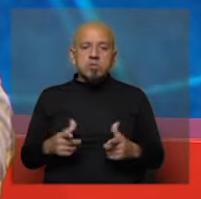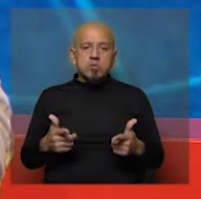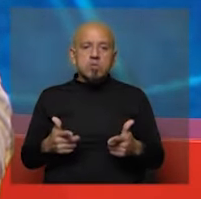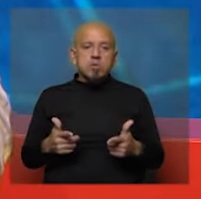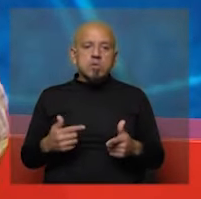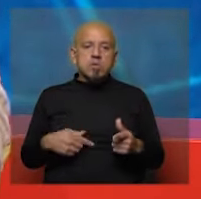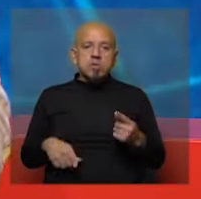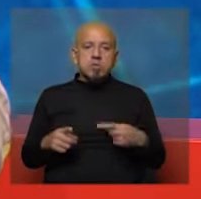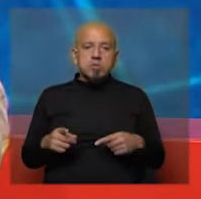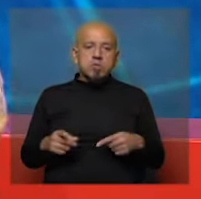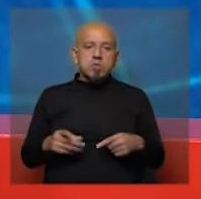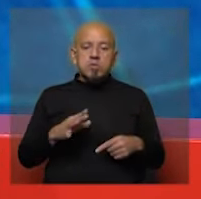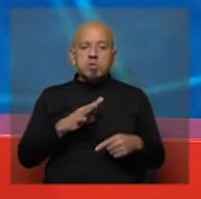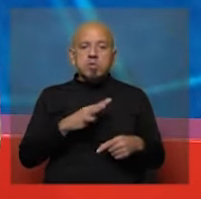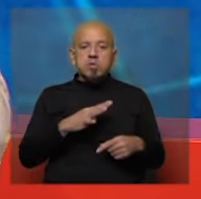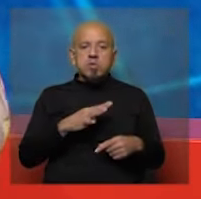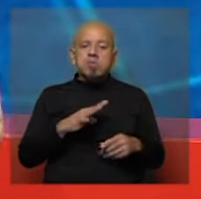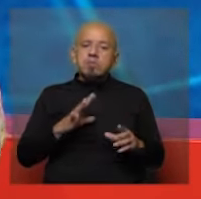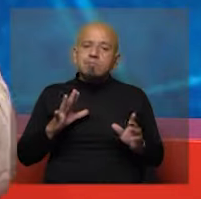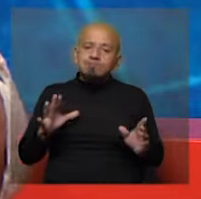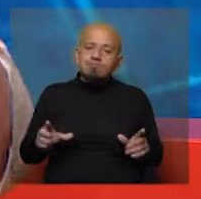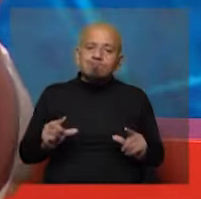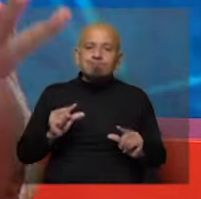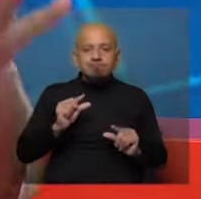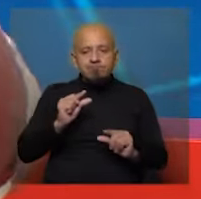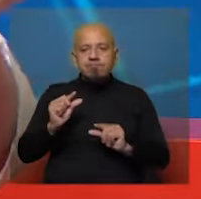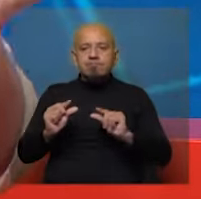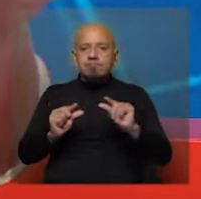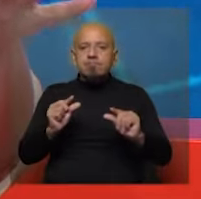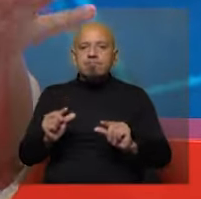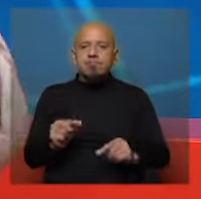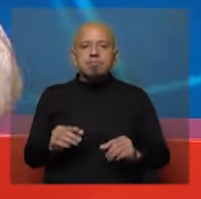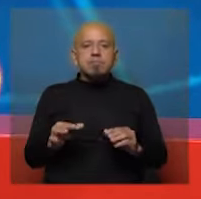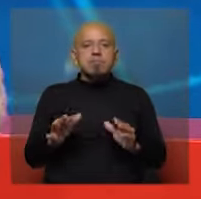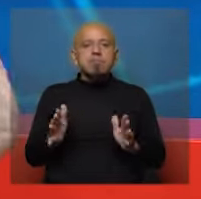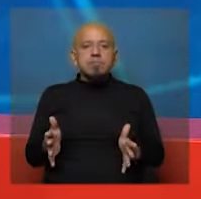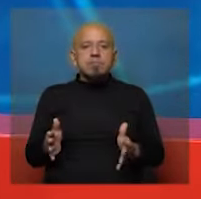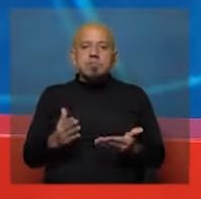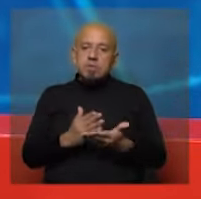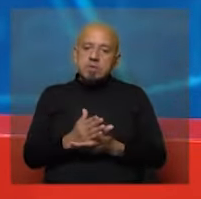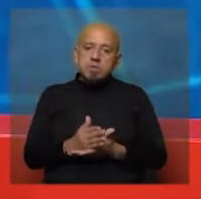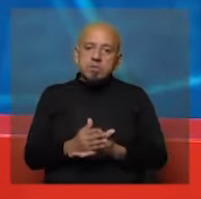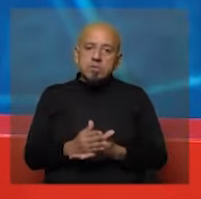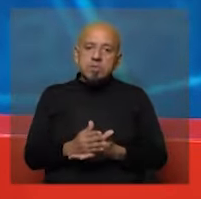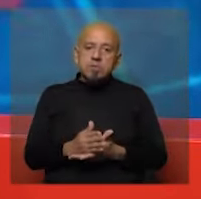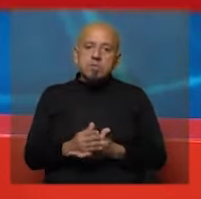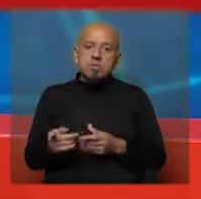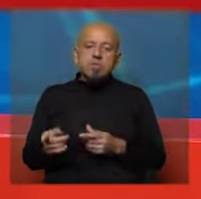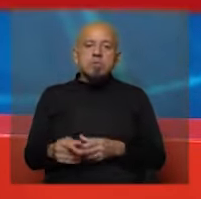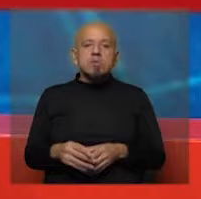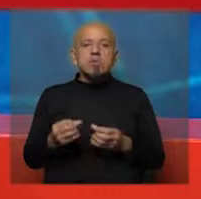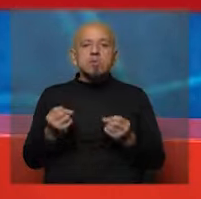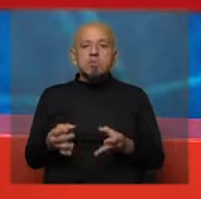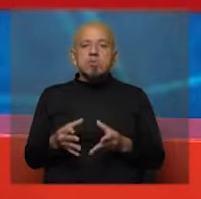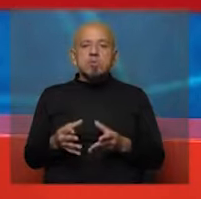disposición Lo que hay son apenas unos pequeños parches que siempre atienden a la emergencia Además porque acá